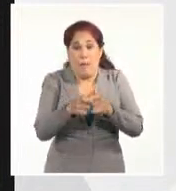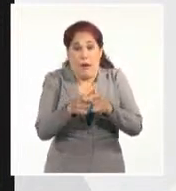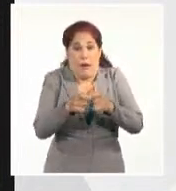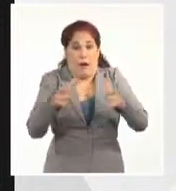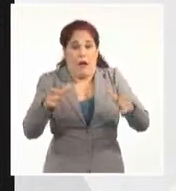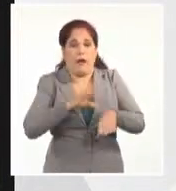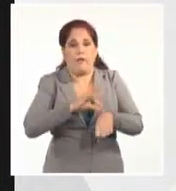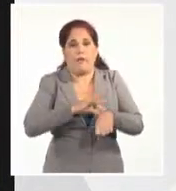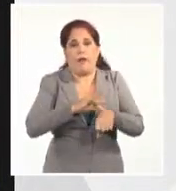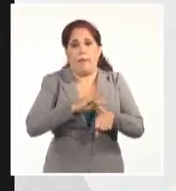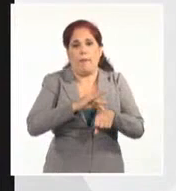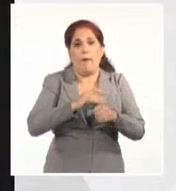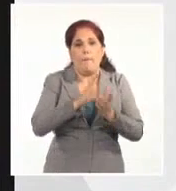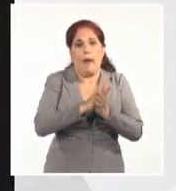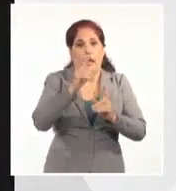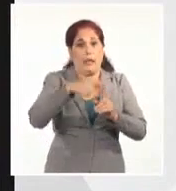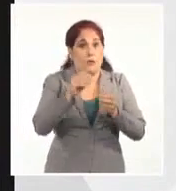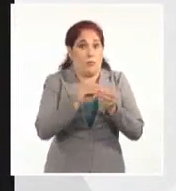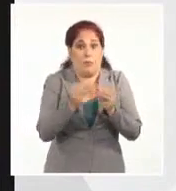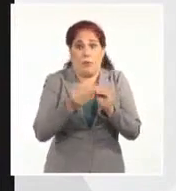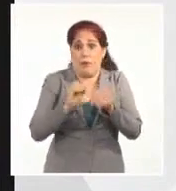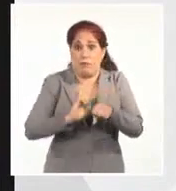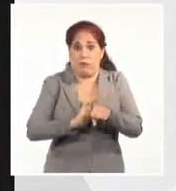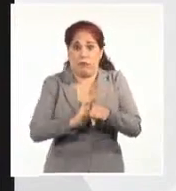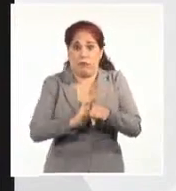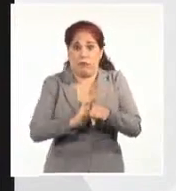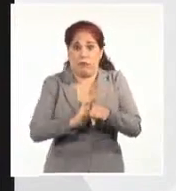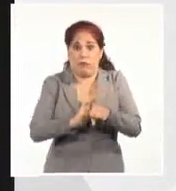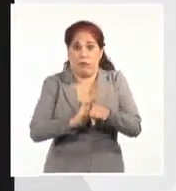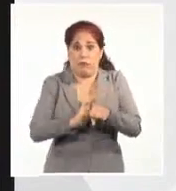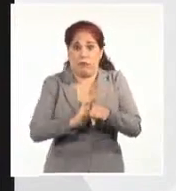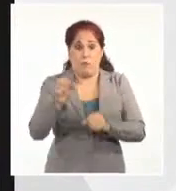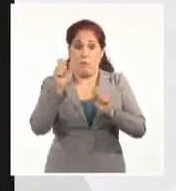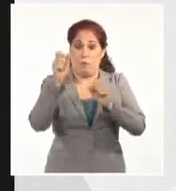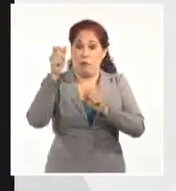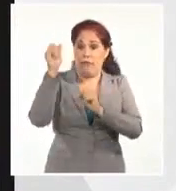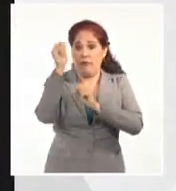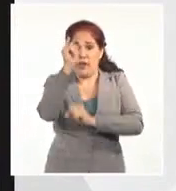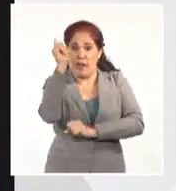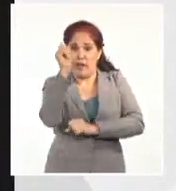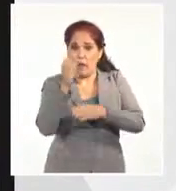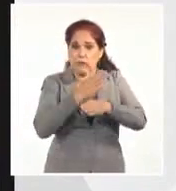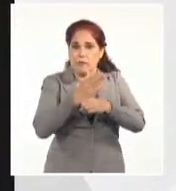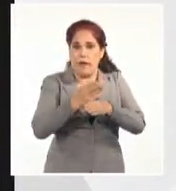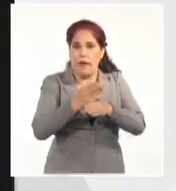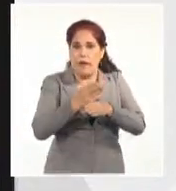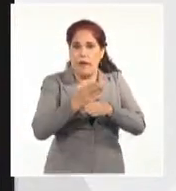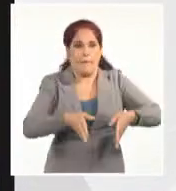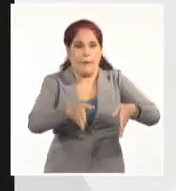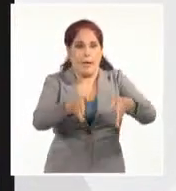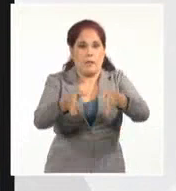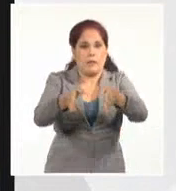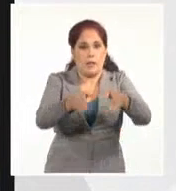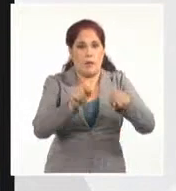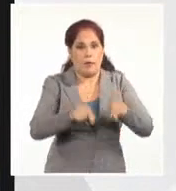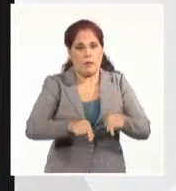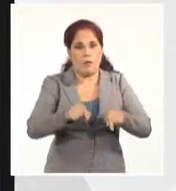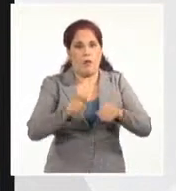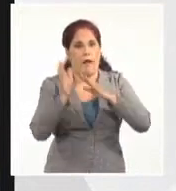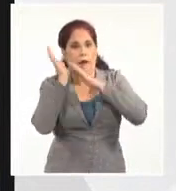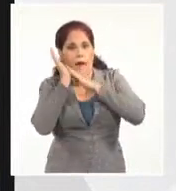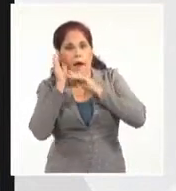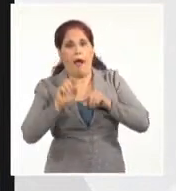en el pico de contagios, ¿no? Pues bueno, hay imágenes donde en el pasillo y creo que también